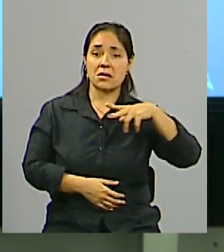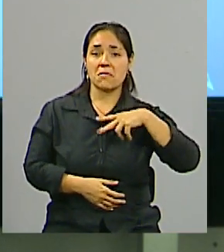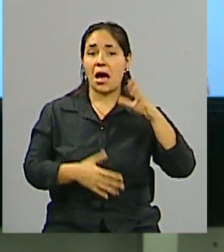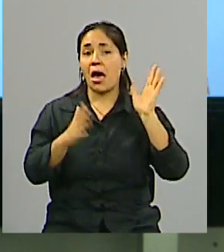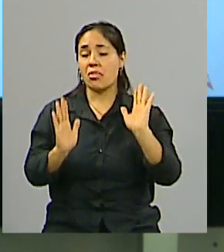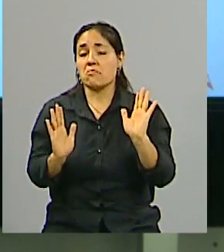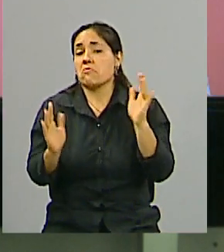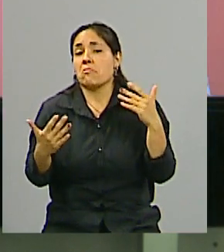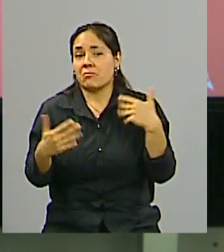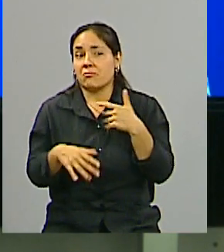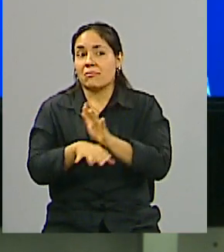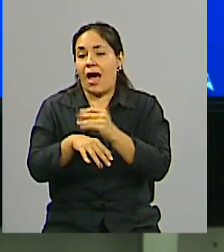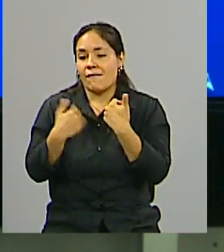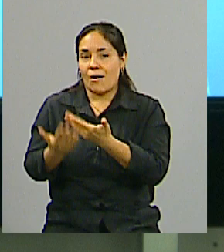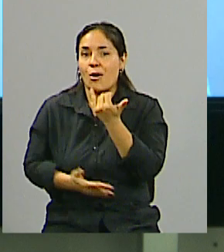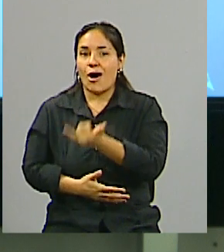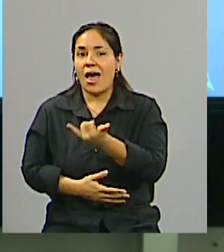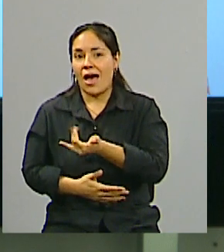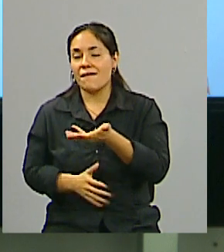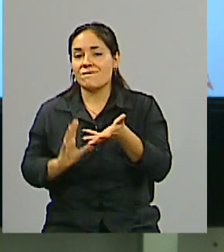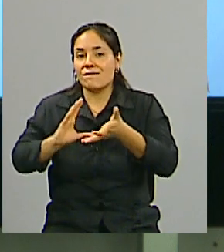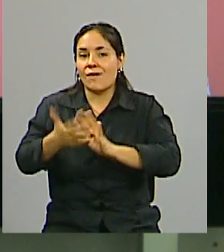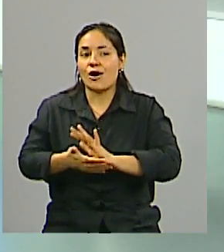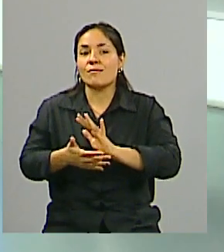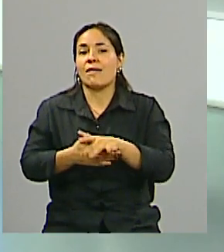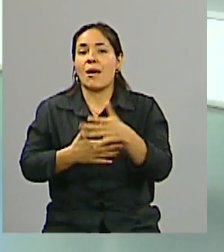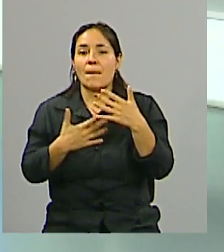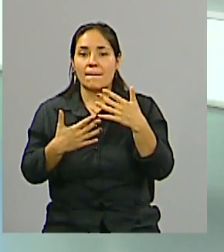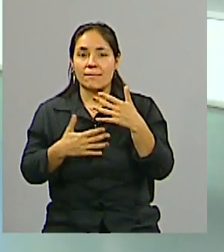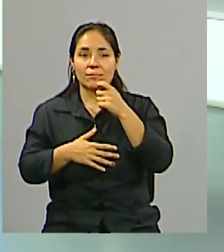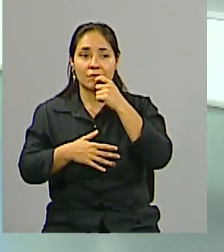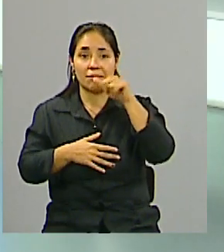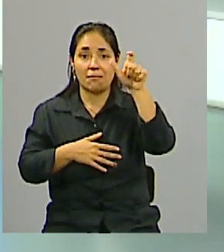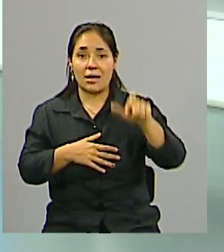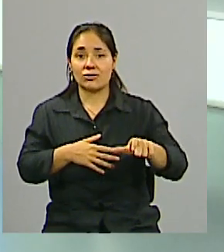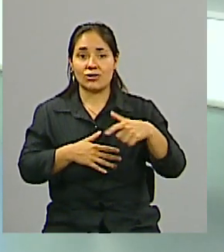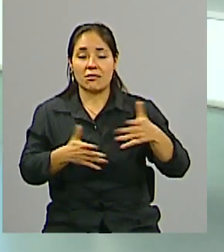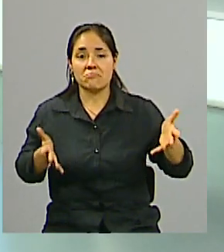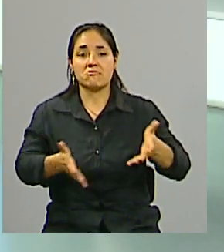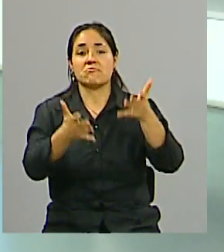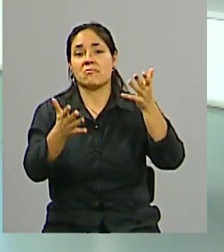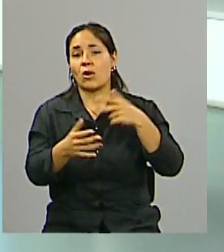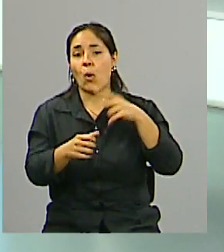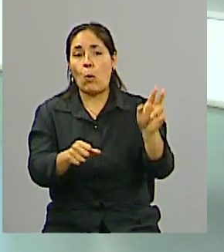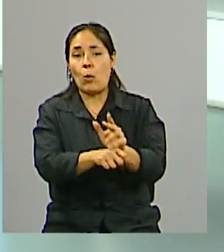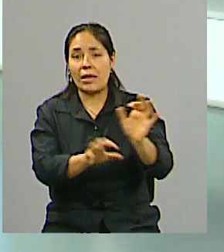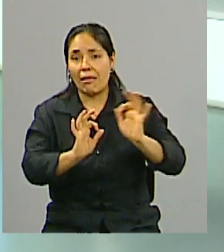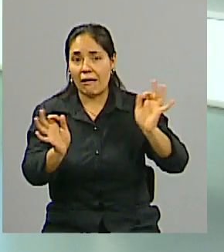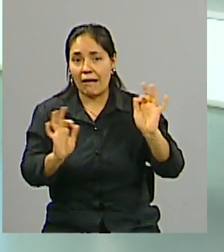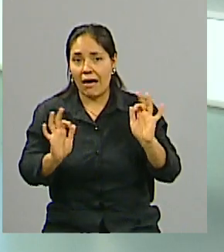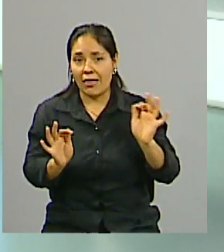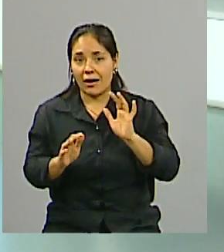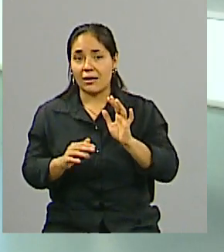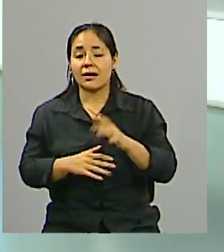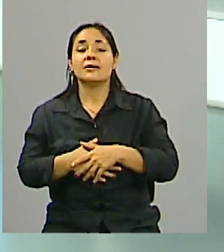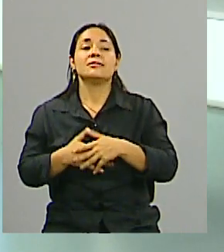ese tipo de, digamos, de echar a los trabajadores al mercado sin protecciones. Y por